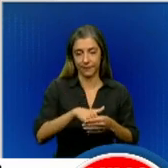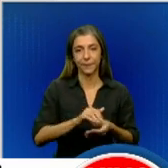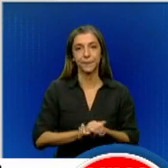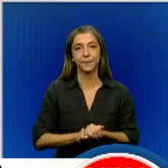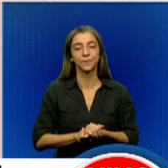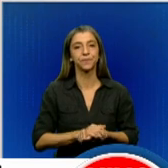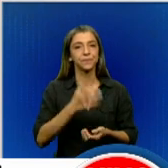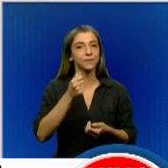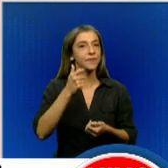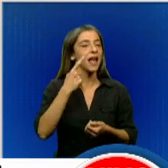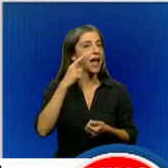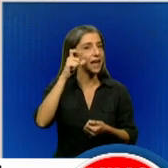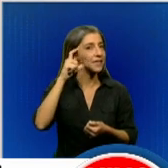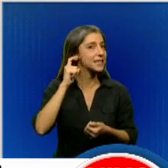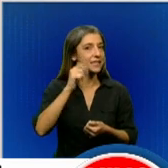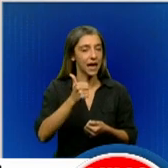juan